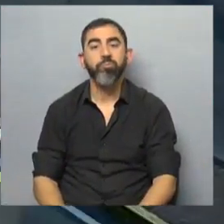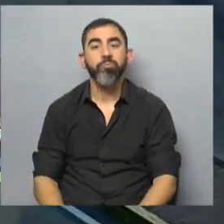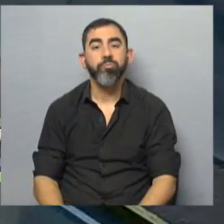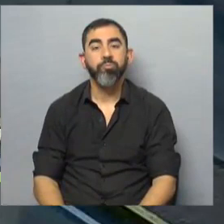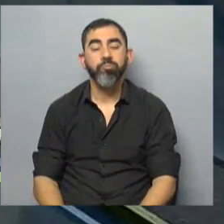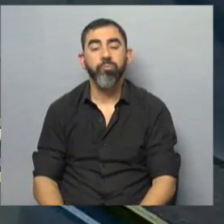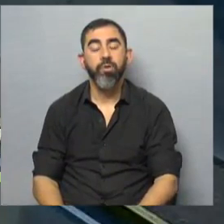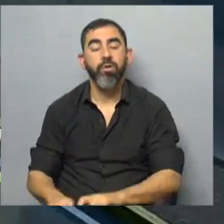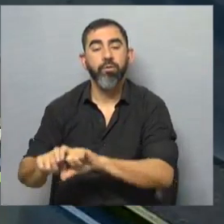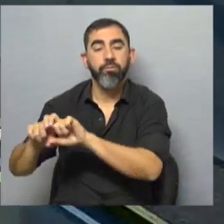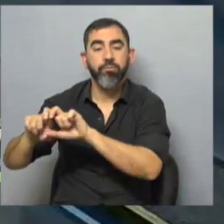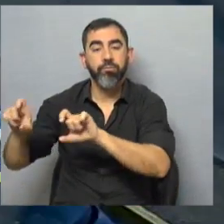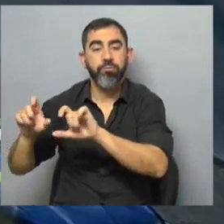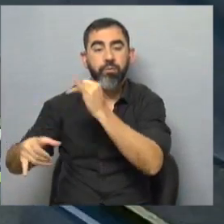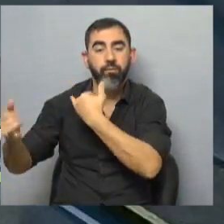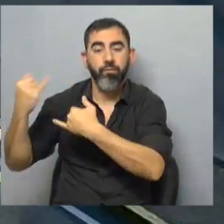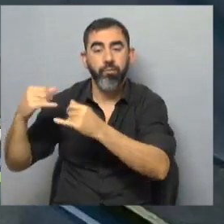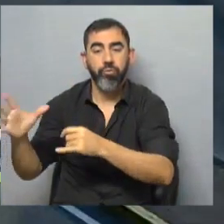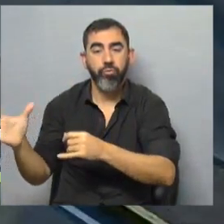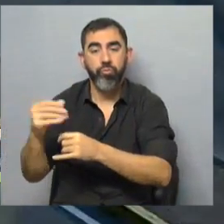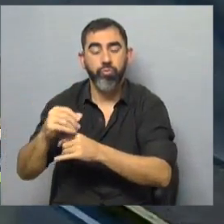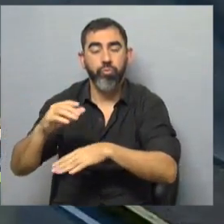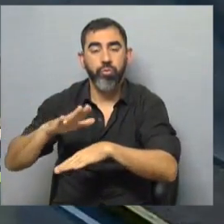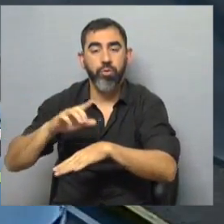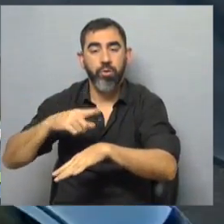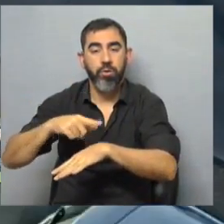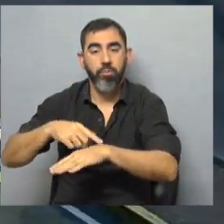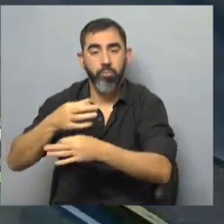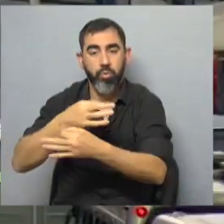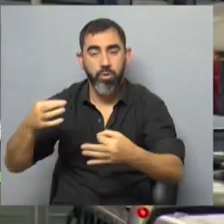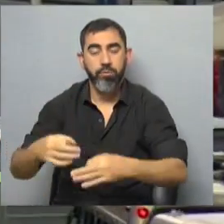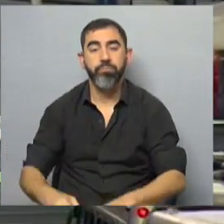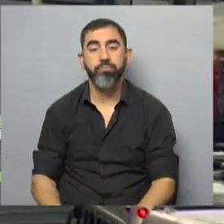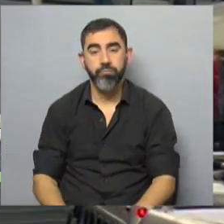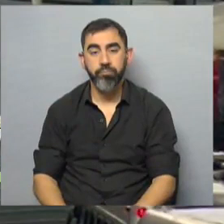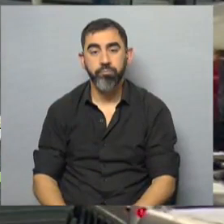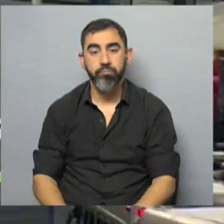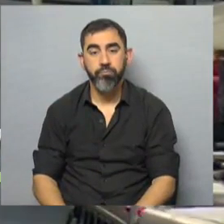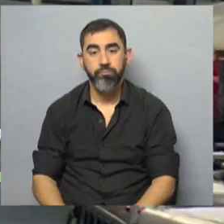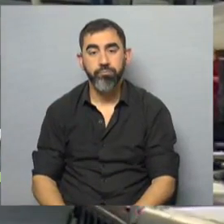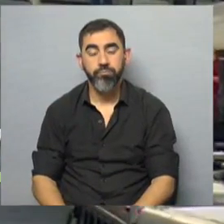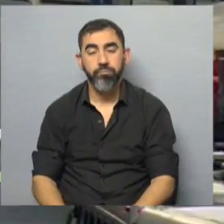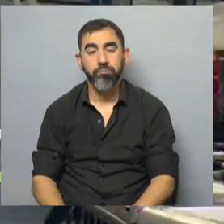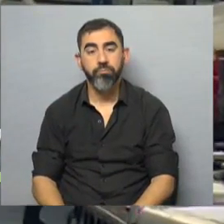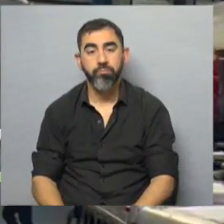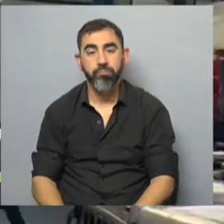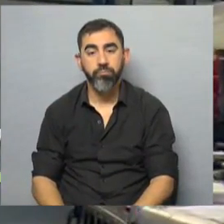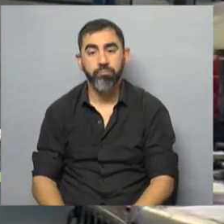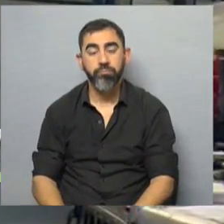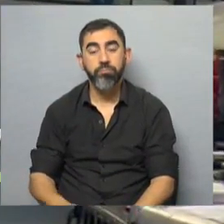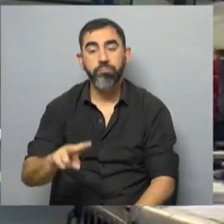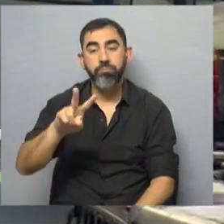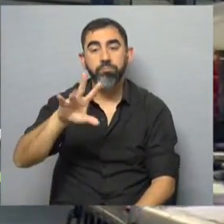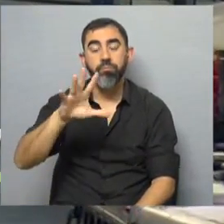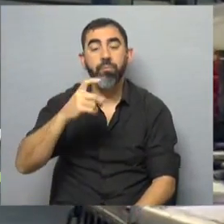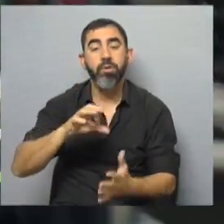Arroba IM Tránsito, arroba MB Transporte, todo lo que tiene que ver con cortes y desvíos, y también hay especiales mensajes del CGM. Sí, porque el 25